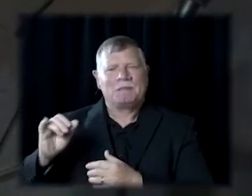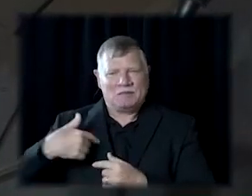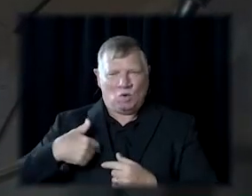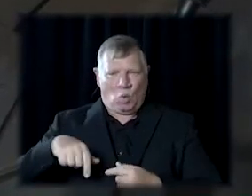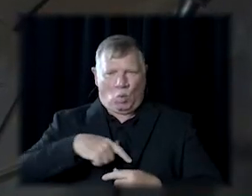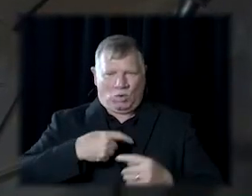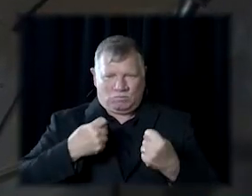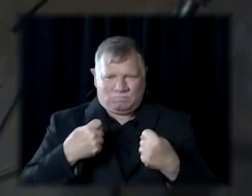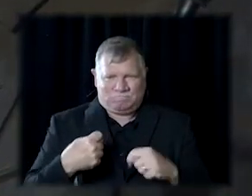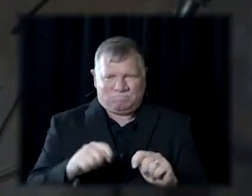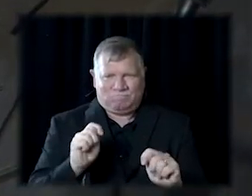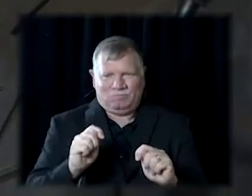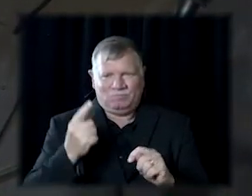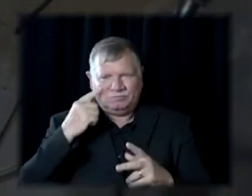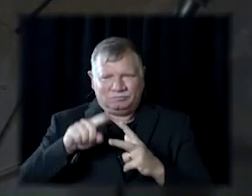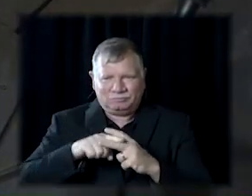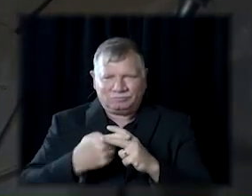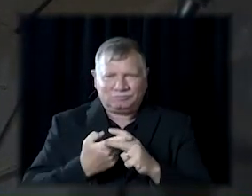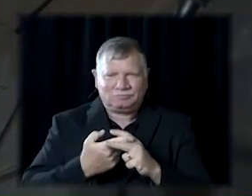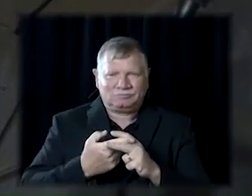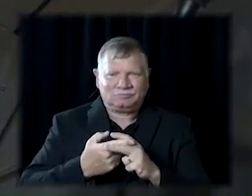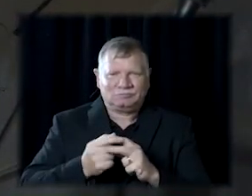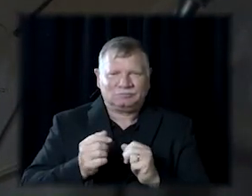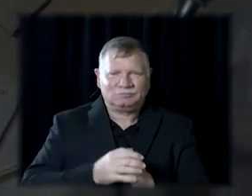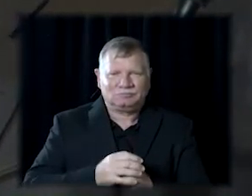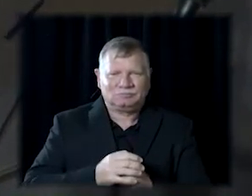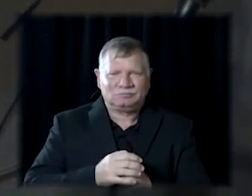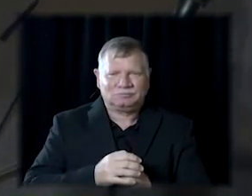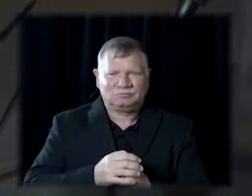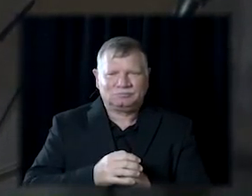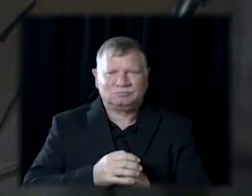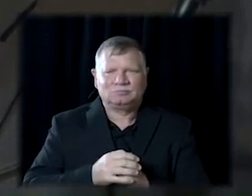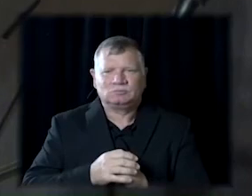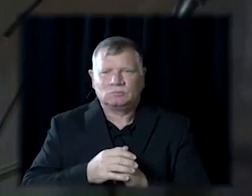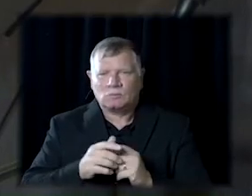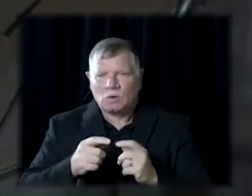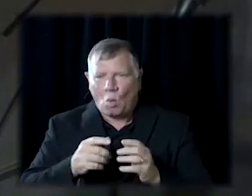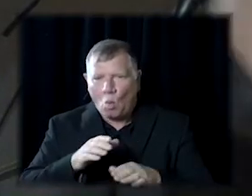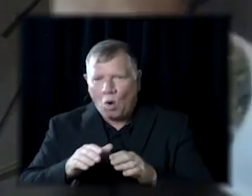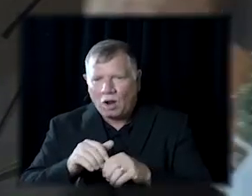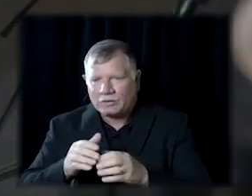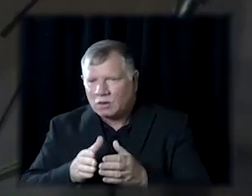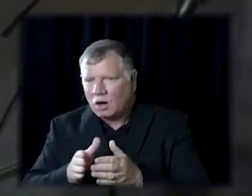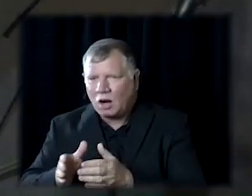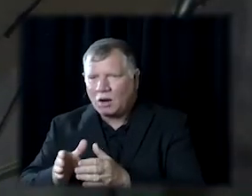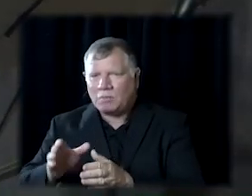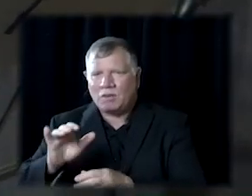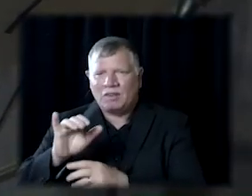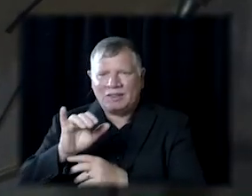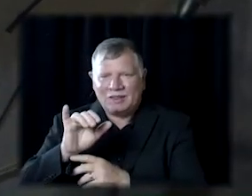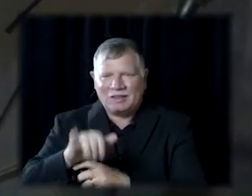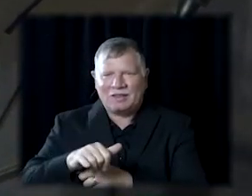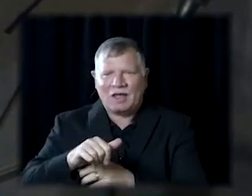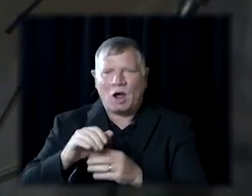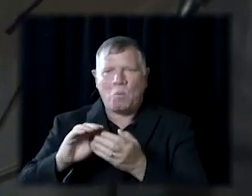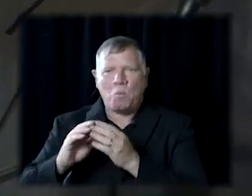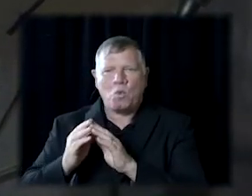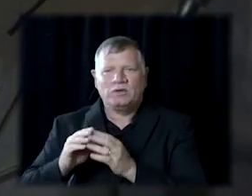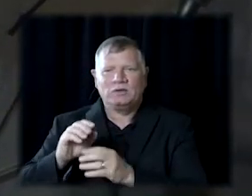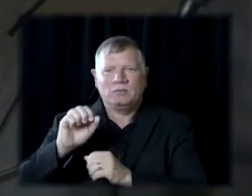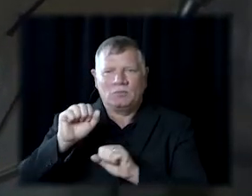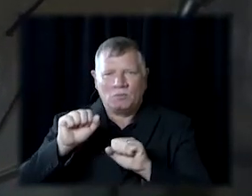intento de comenzar a trazar un camino para que los municipios